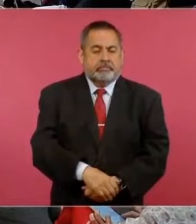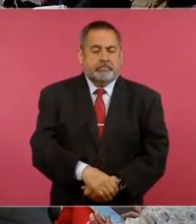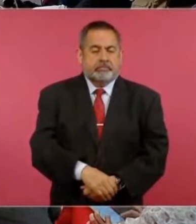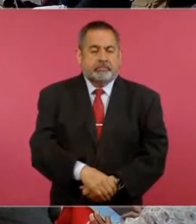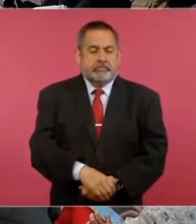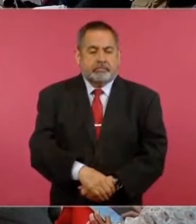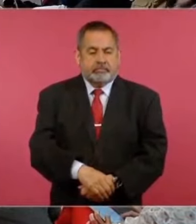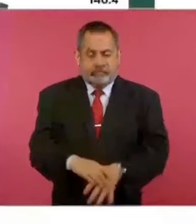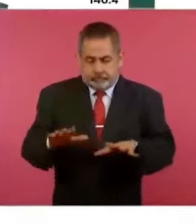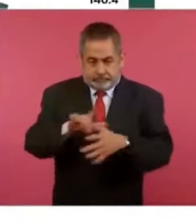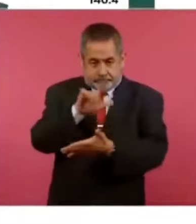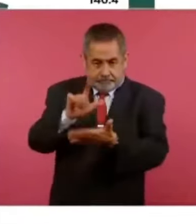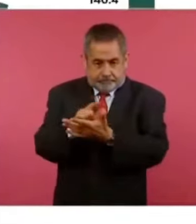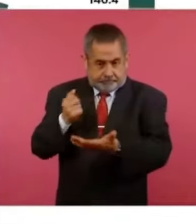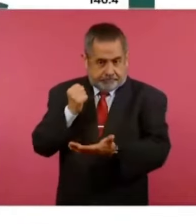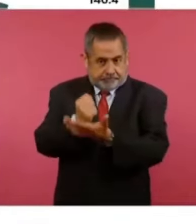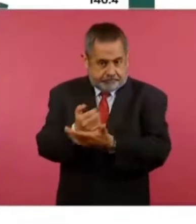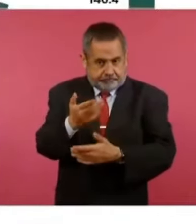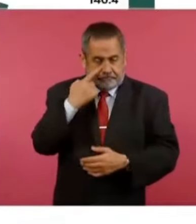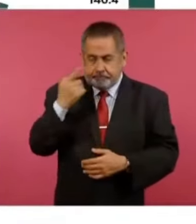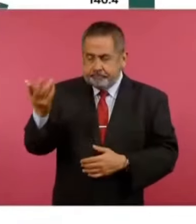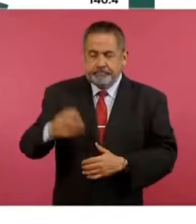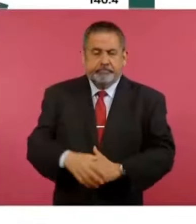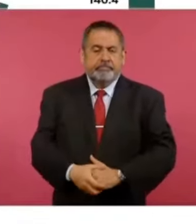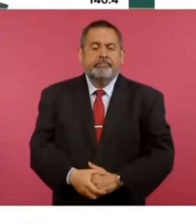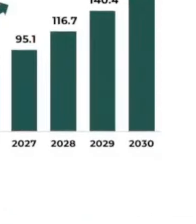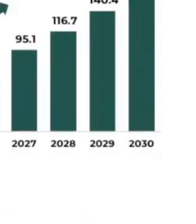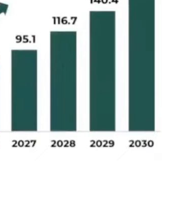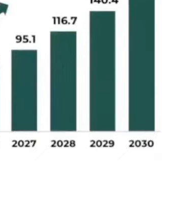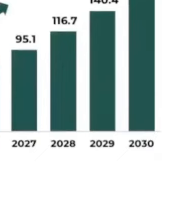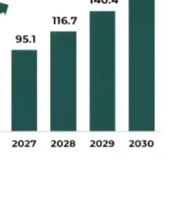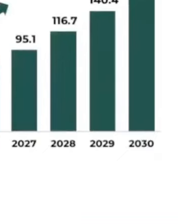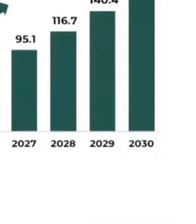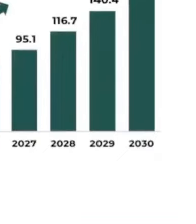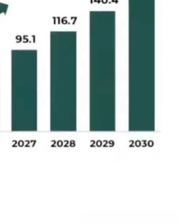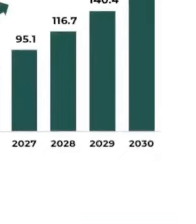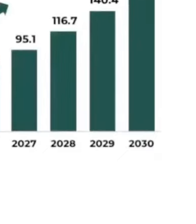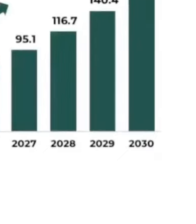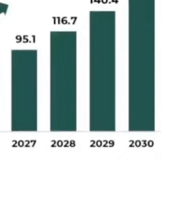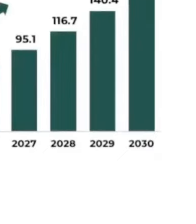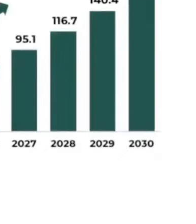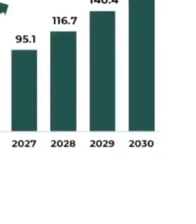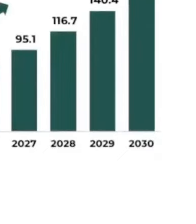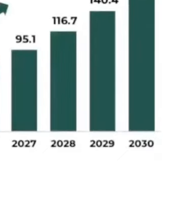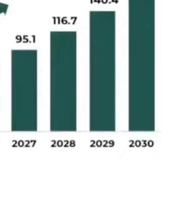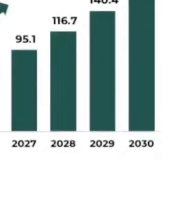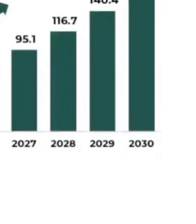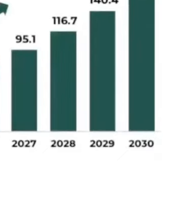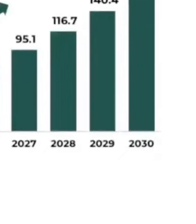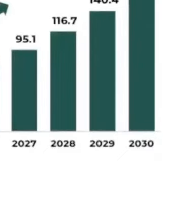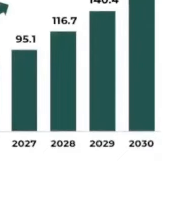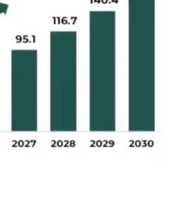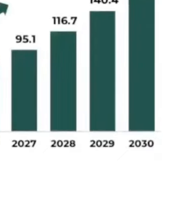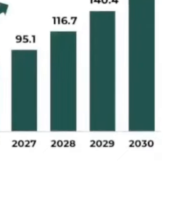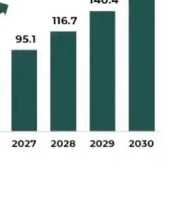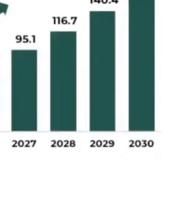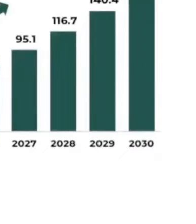por la reforma que hicimos en el 20, miren cuánto se pagaba.